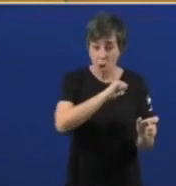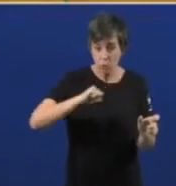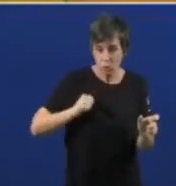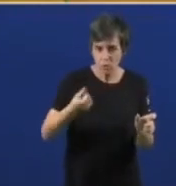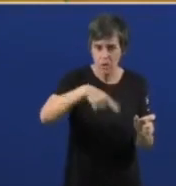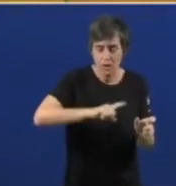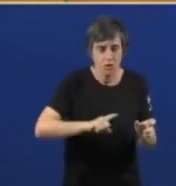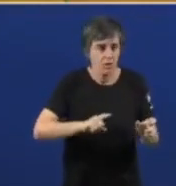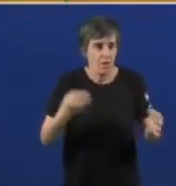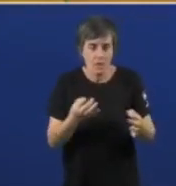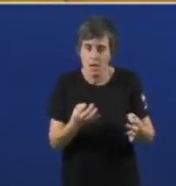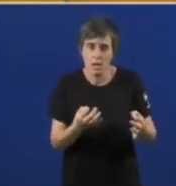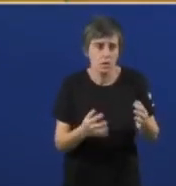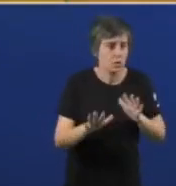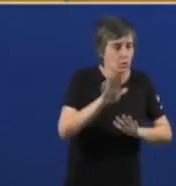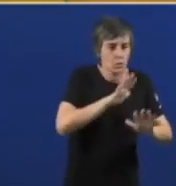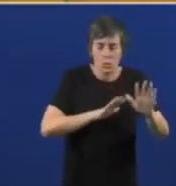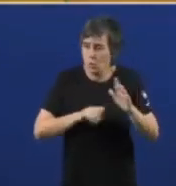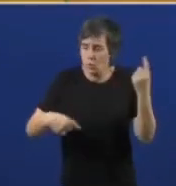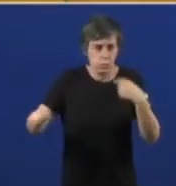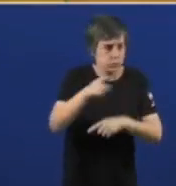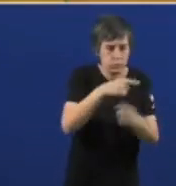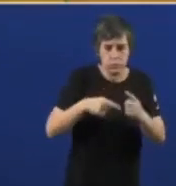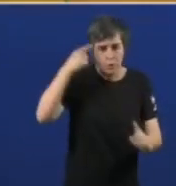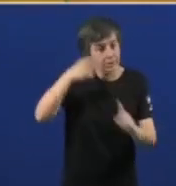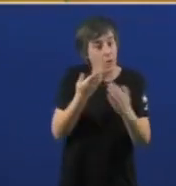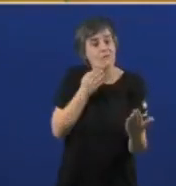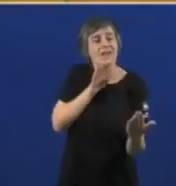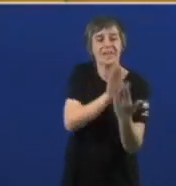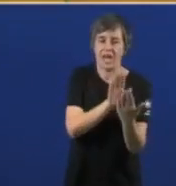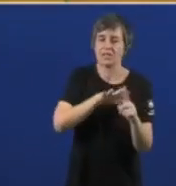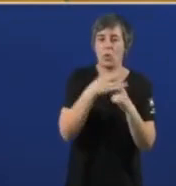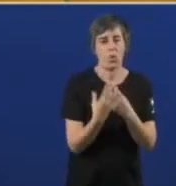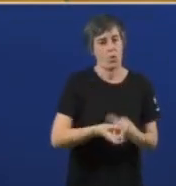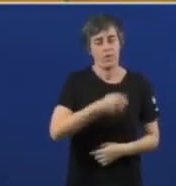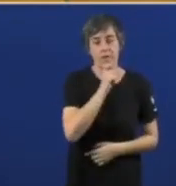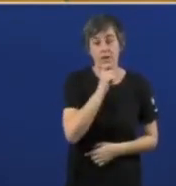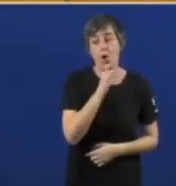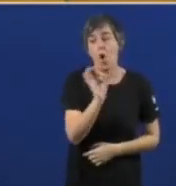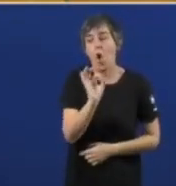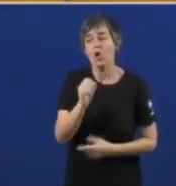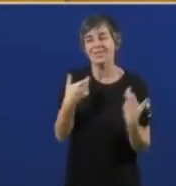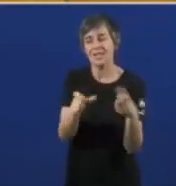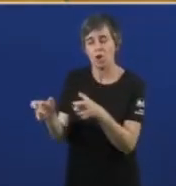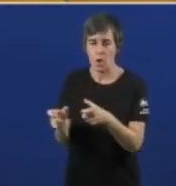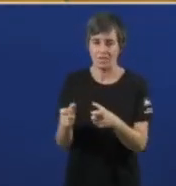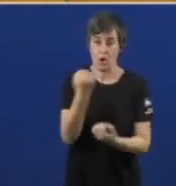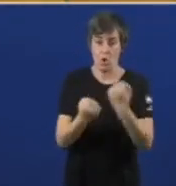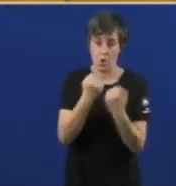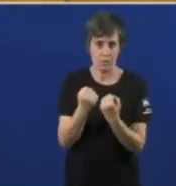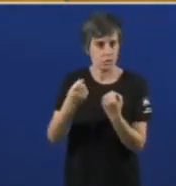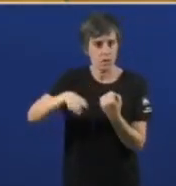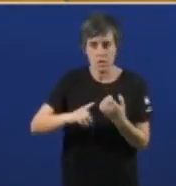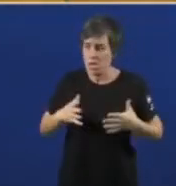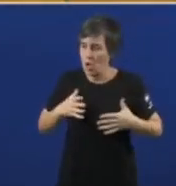enfrentar unha situación realmente difícil, ou cando temos a sectores económicos contra as cordas, como pode ser